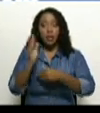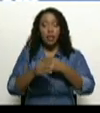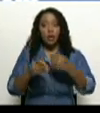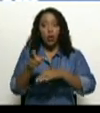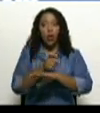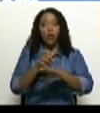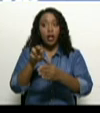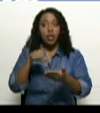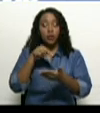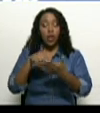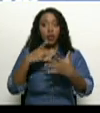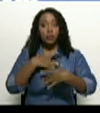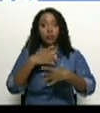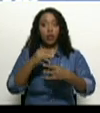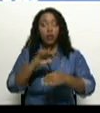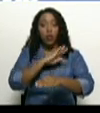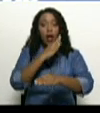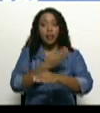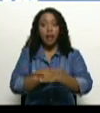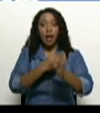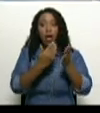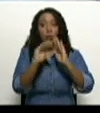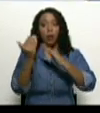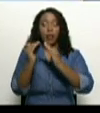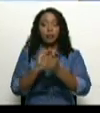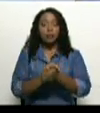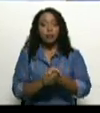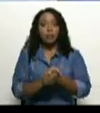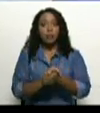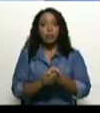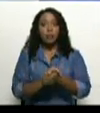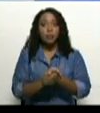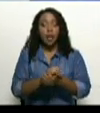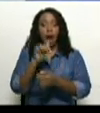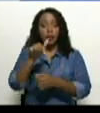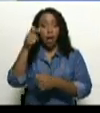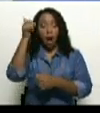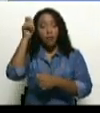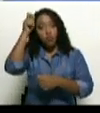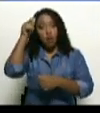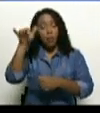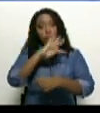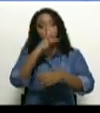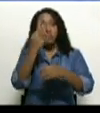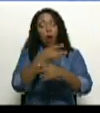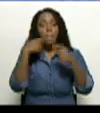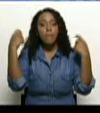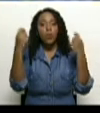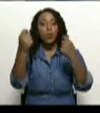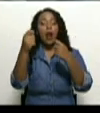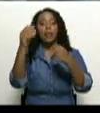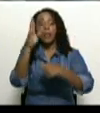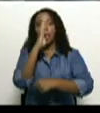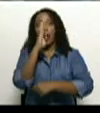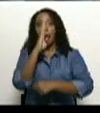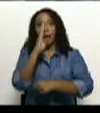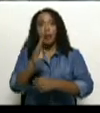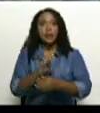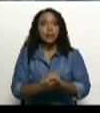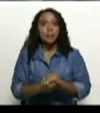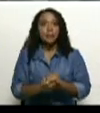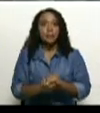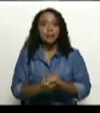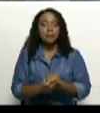son sus carencias y sus fortalezas en las comunidades. Aquí está el pueblo, el Poder Popular de Barinas, que